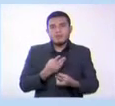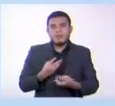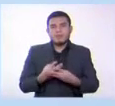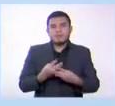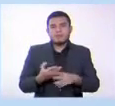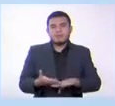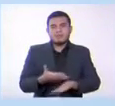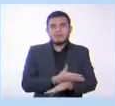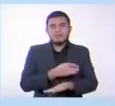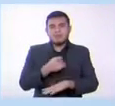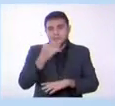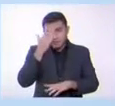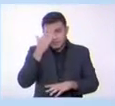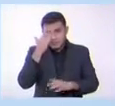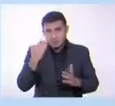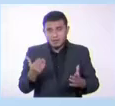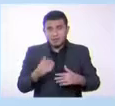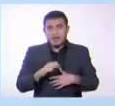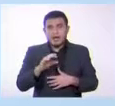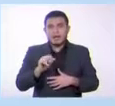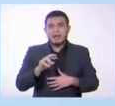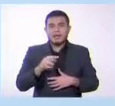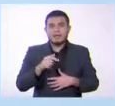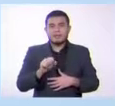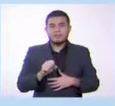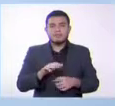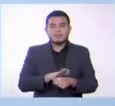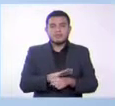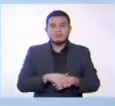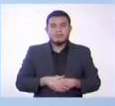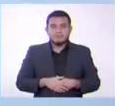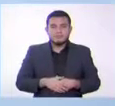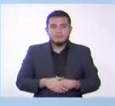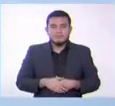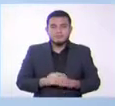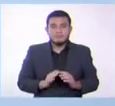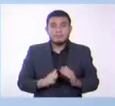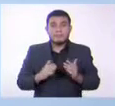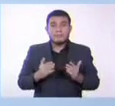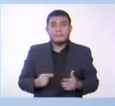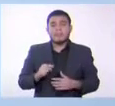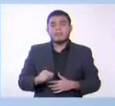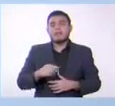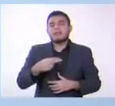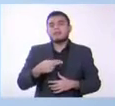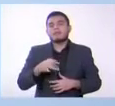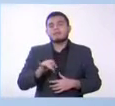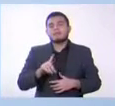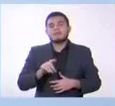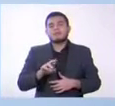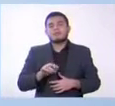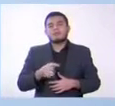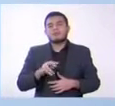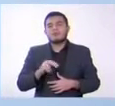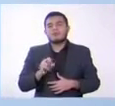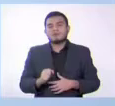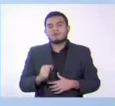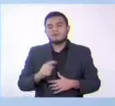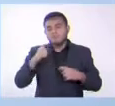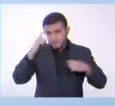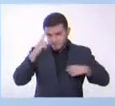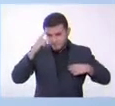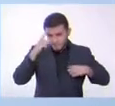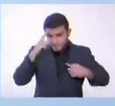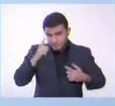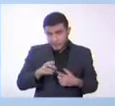tomando en cuenta las cargas totales. Para el hidrógeno, consideramos que será una